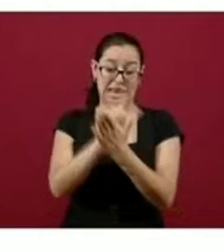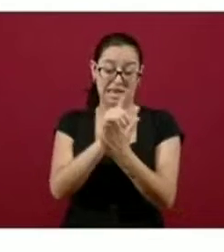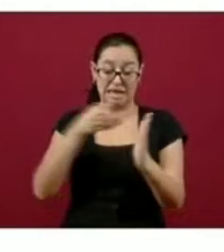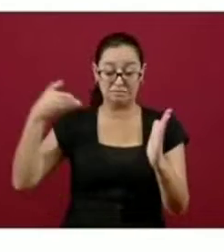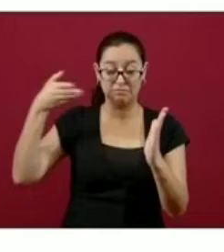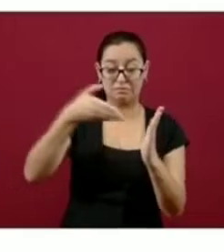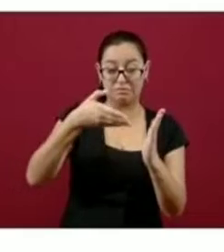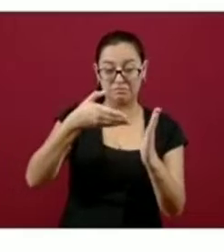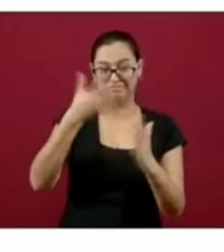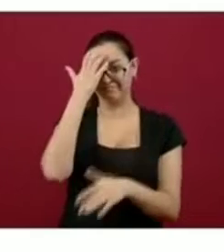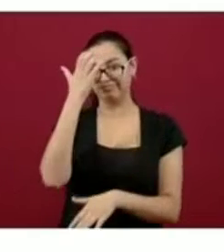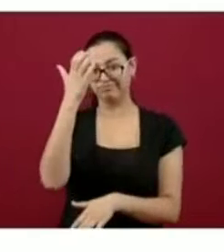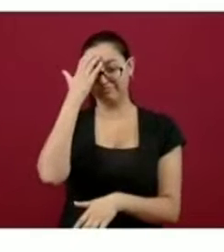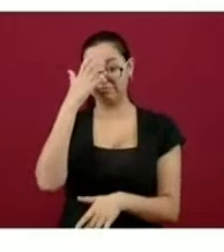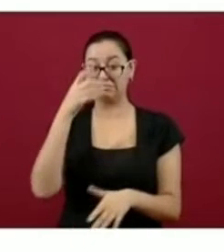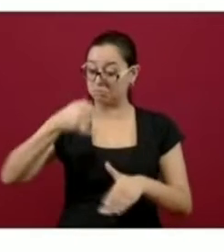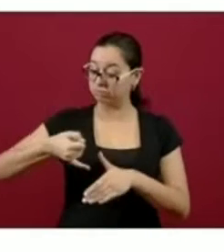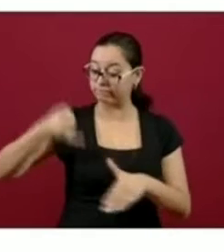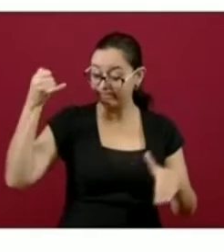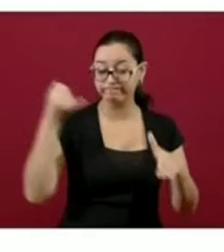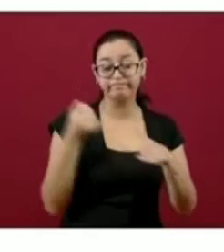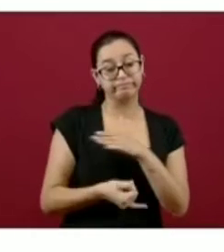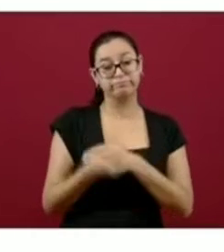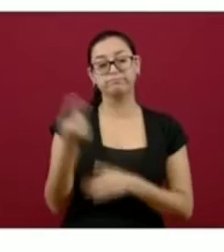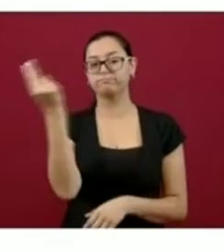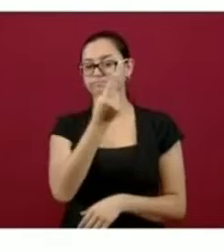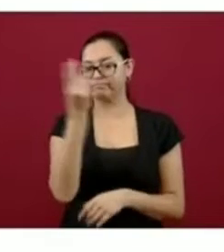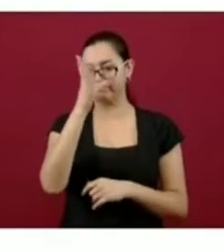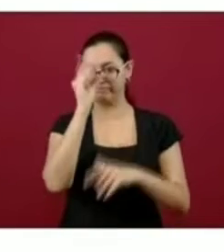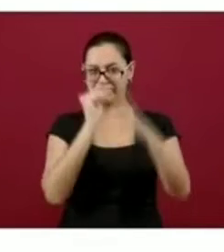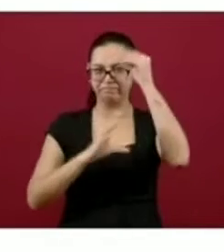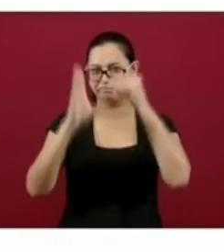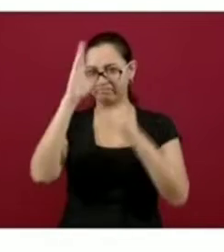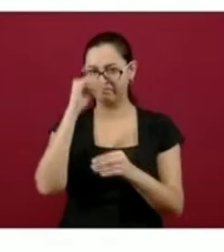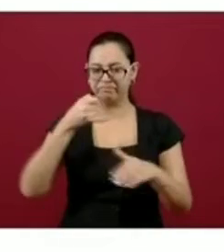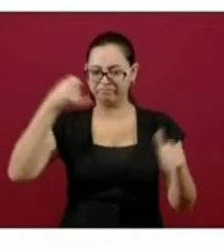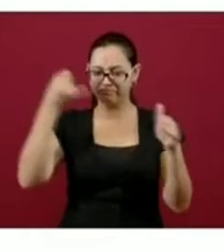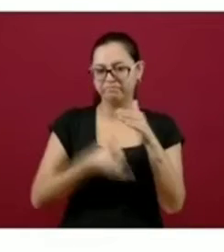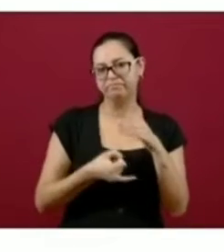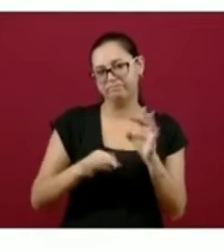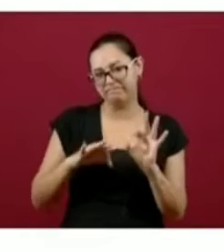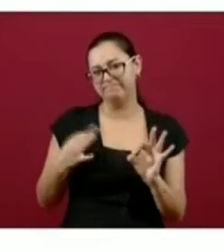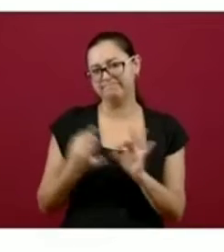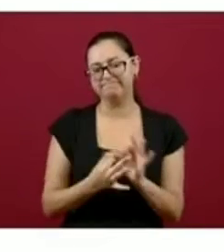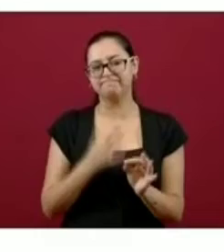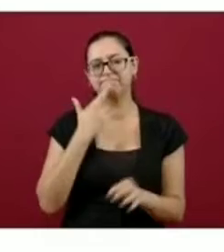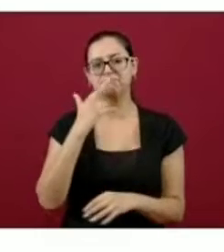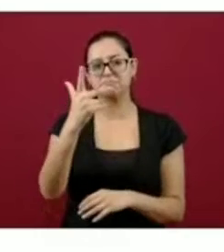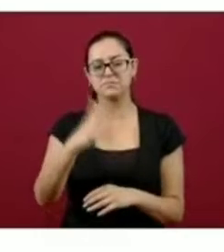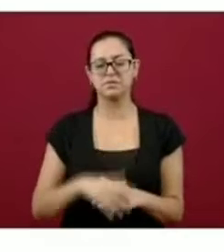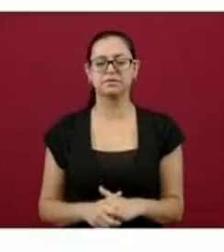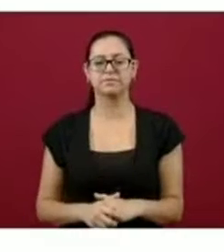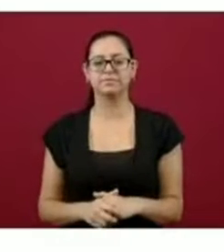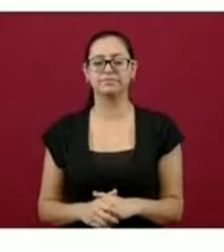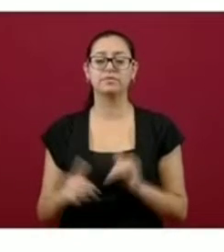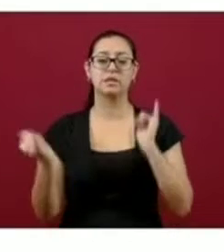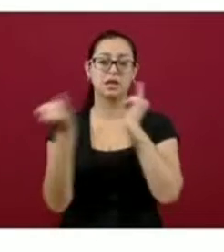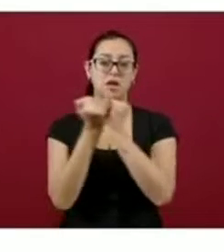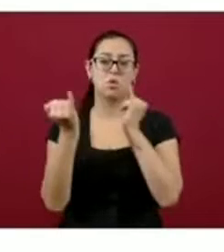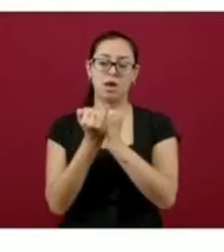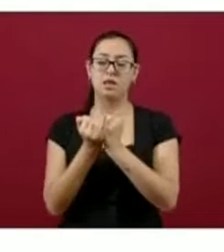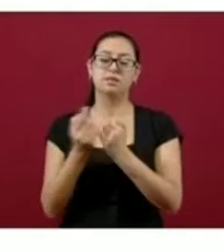especializada. Y tenemos que especializarnos en eso para ser más eficaces. Vamos a ampliar la red de